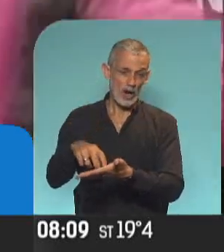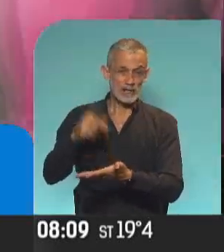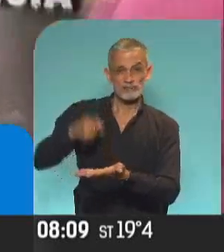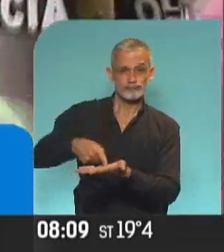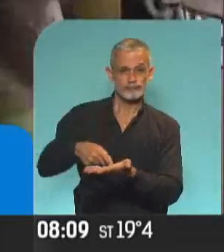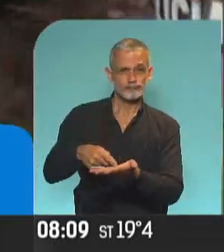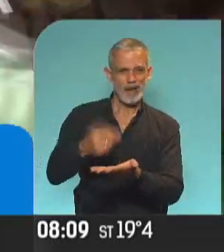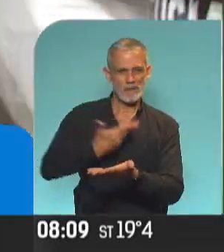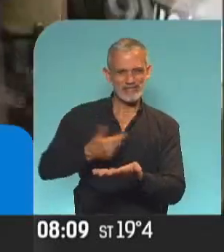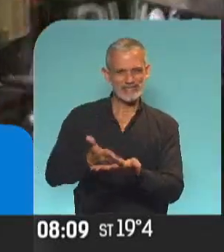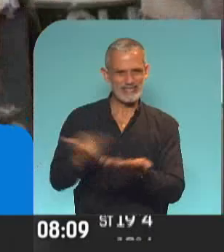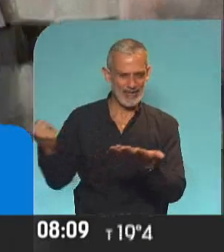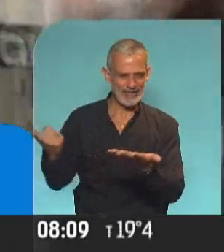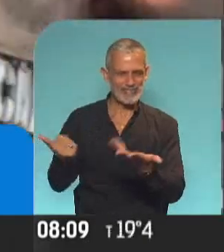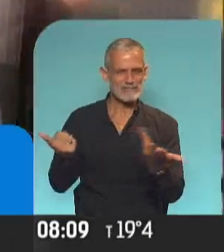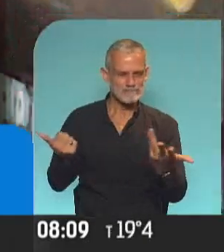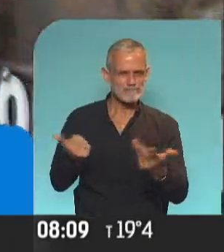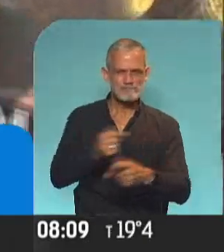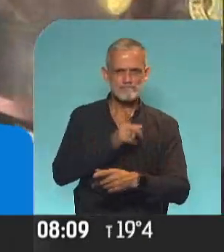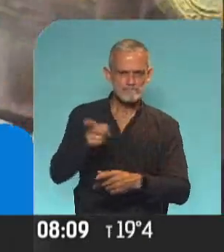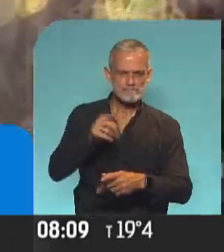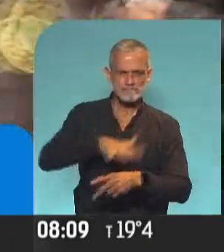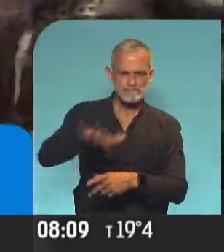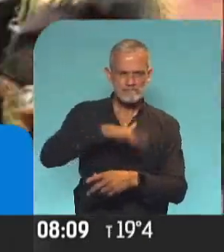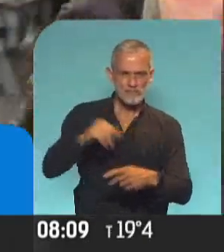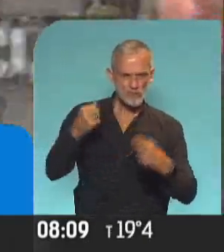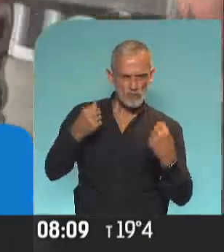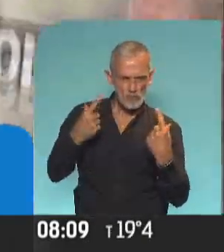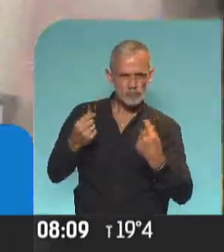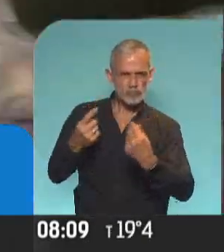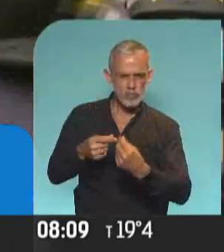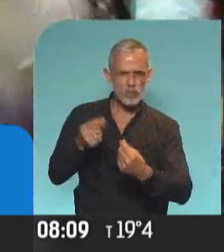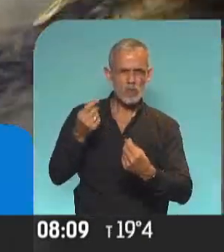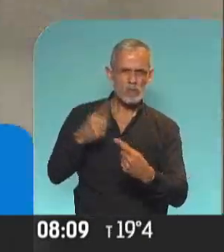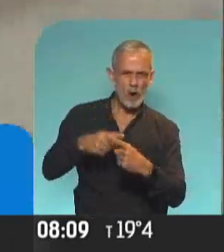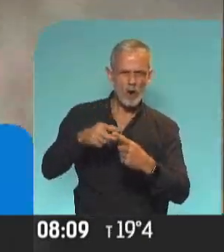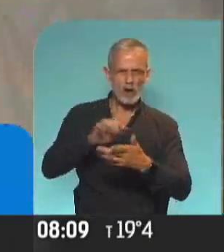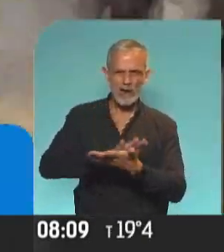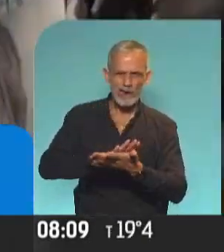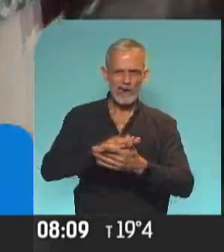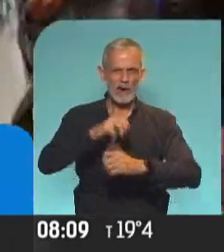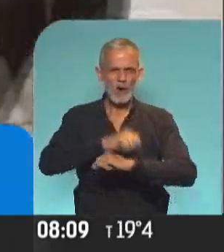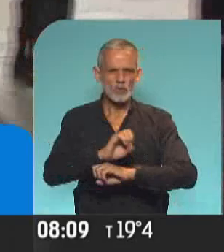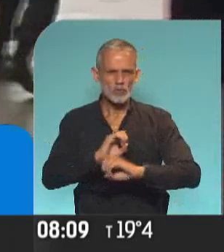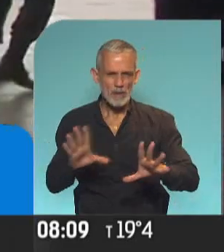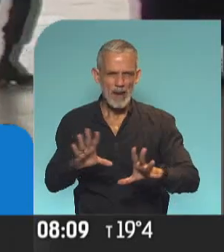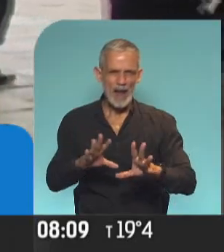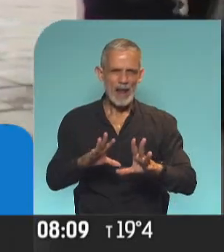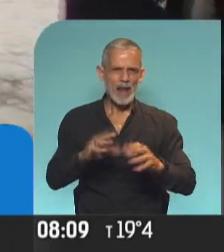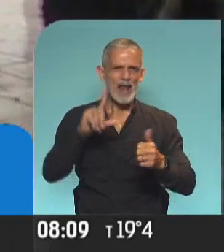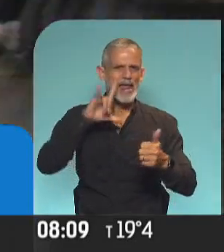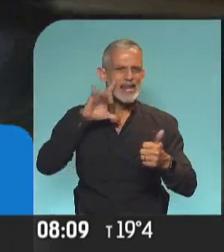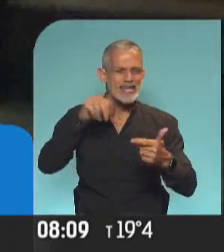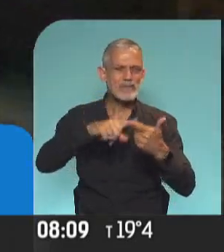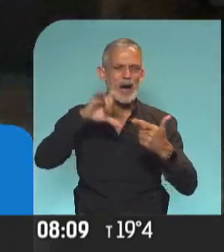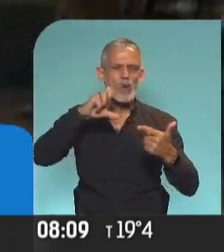el Parlamento. Las expresiones de repudio a la destitución por incapacidad moral se reprodujeron en la ciudad de Lima, en